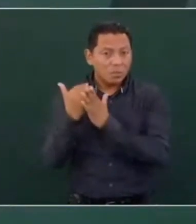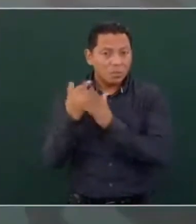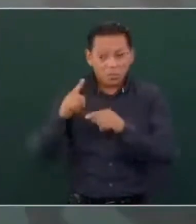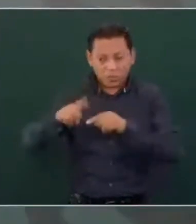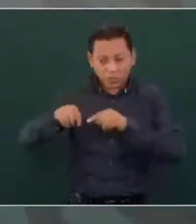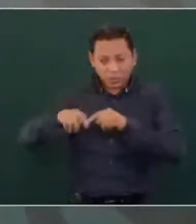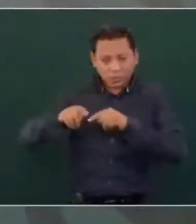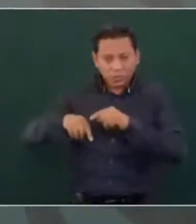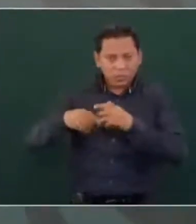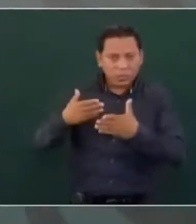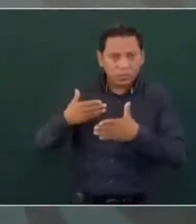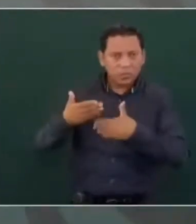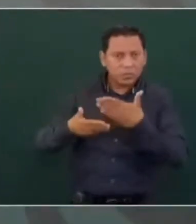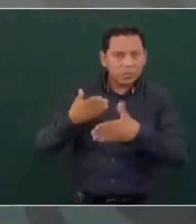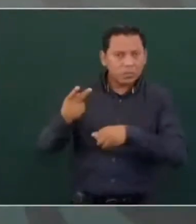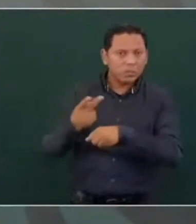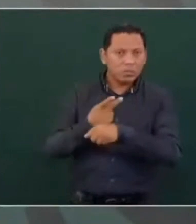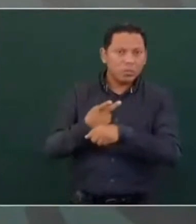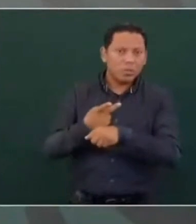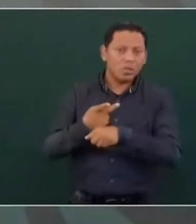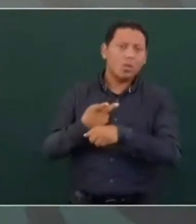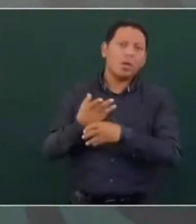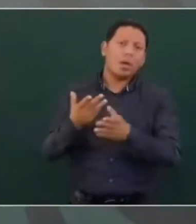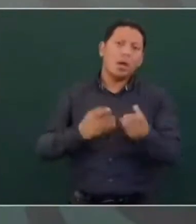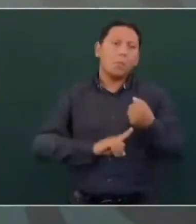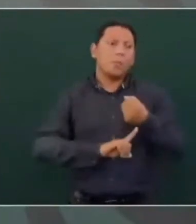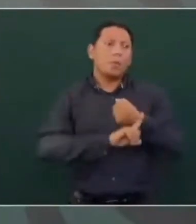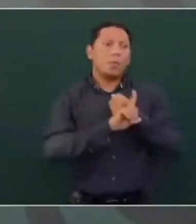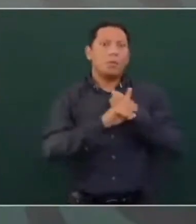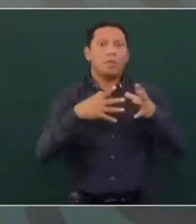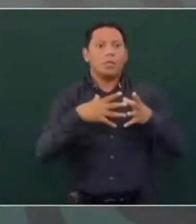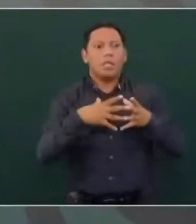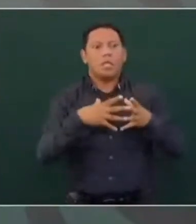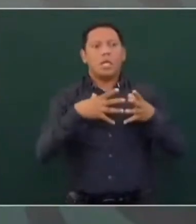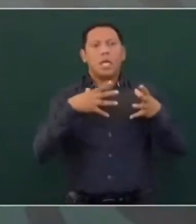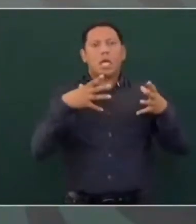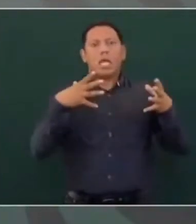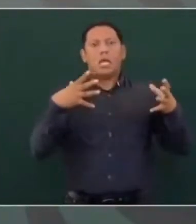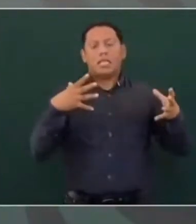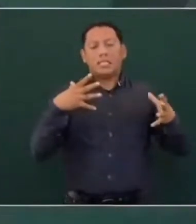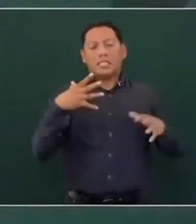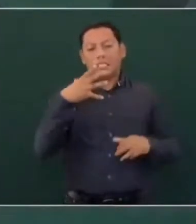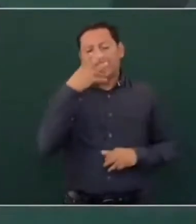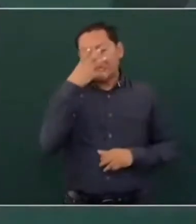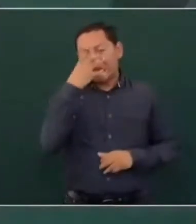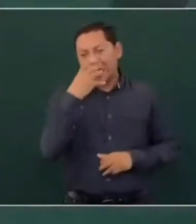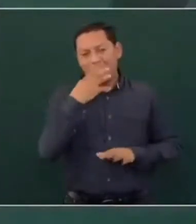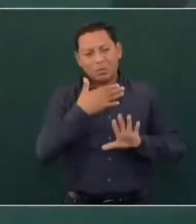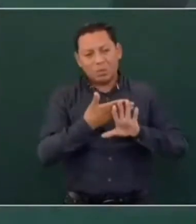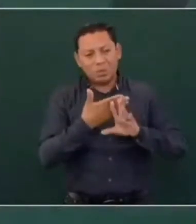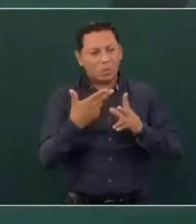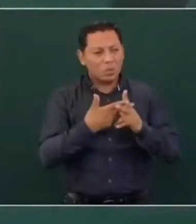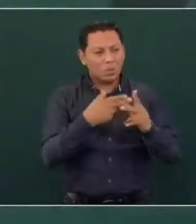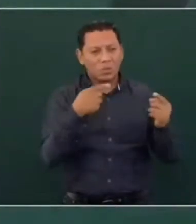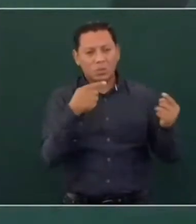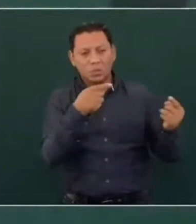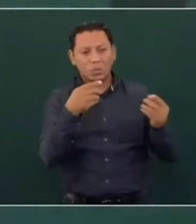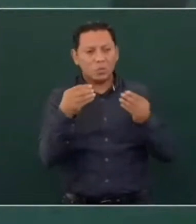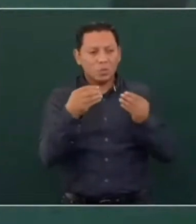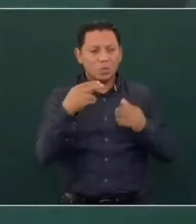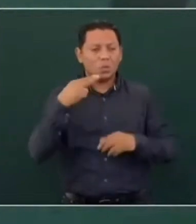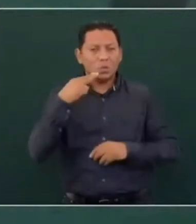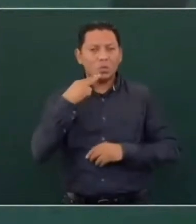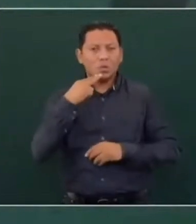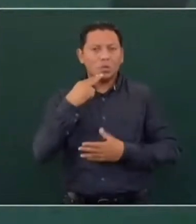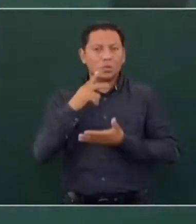pues no tenemos estos problemas tan tristes, ¿no?, de